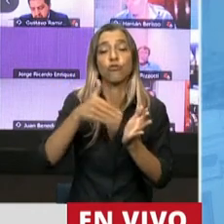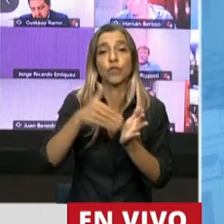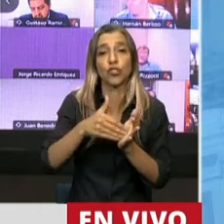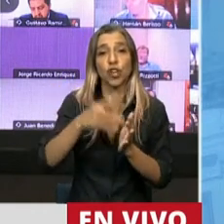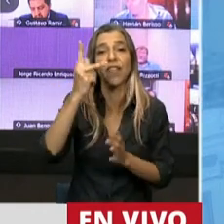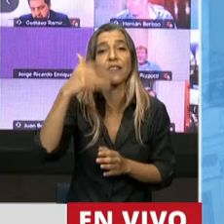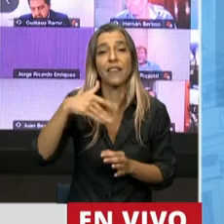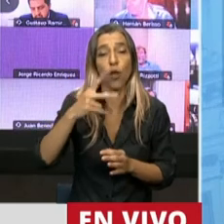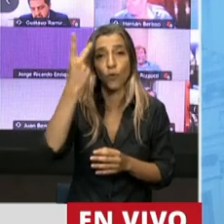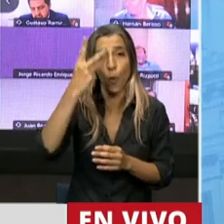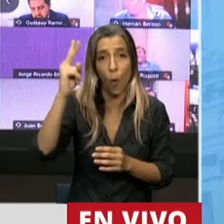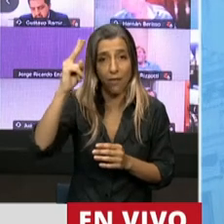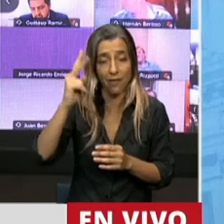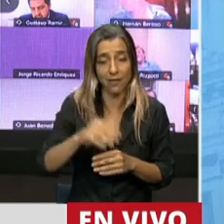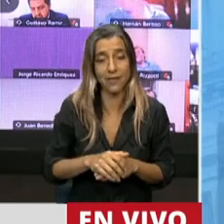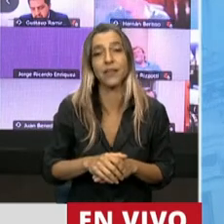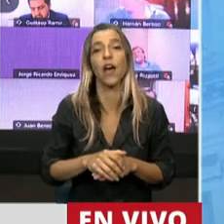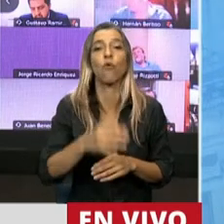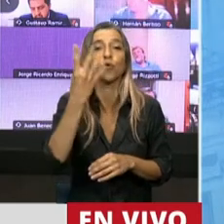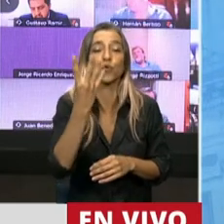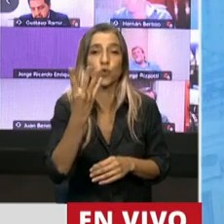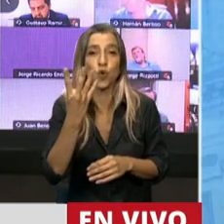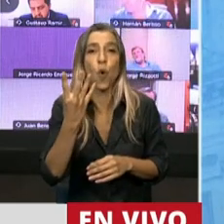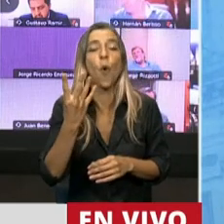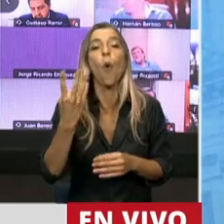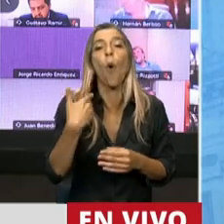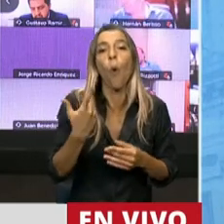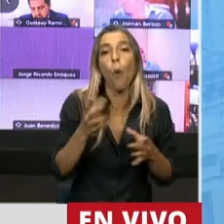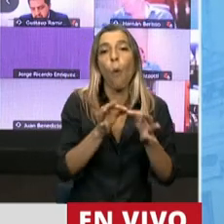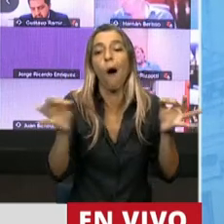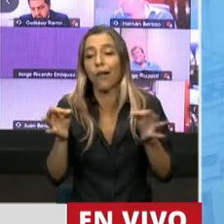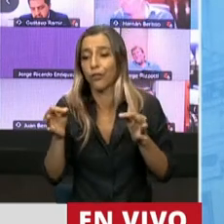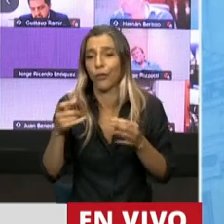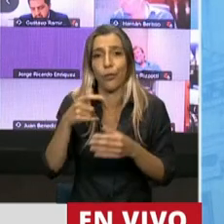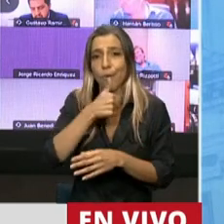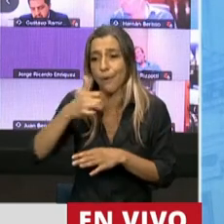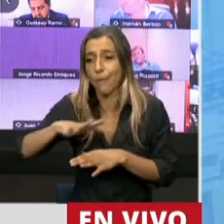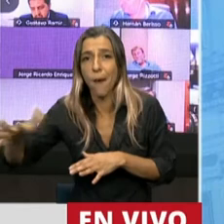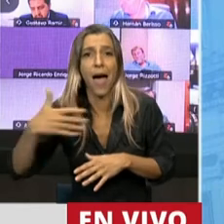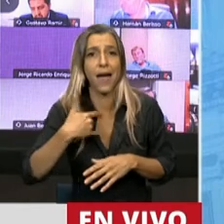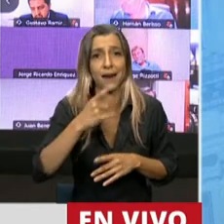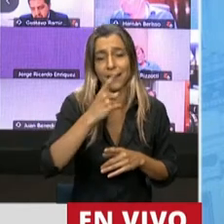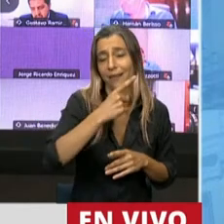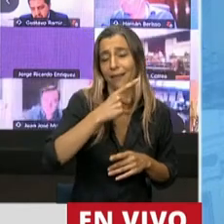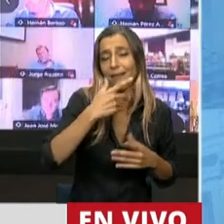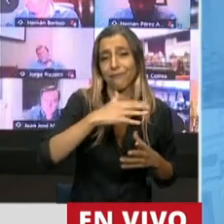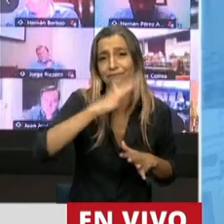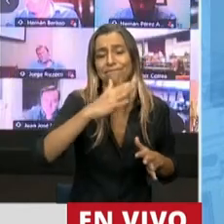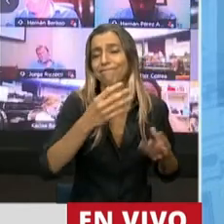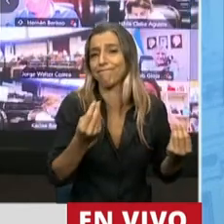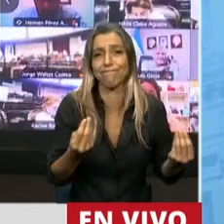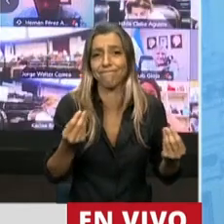territoriales, superficiales y 4 de espacios marítimos, tuviera una concentración de más